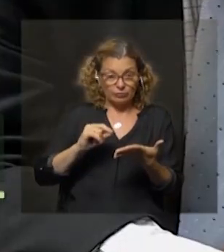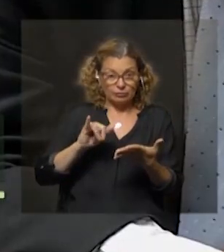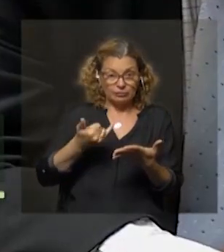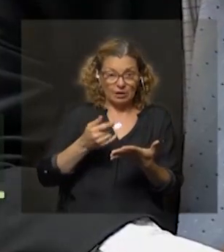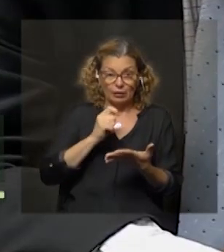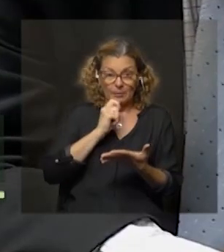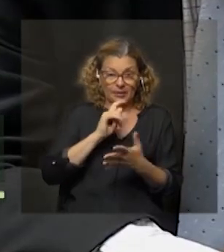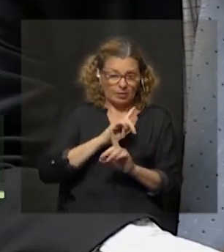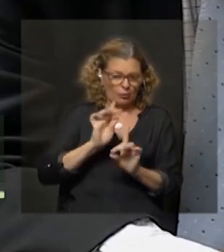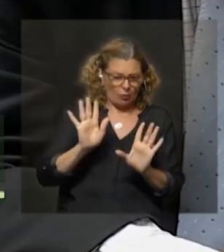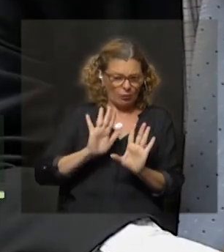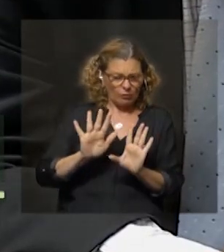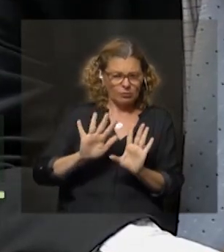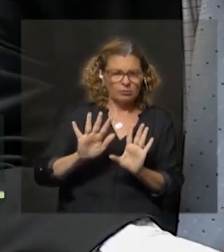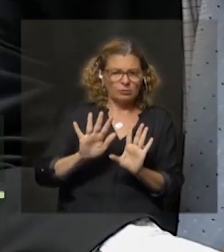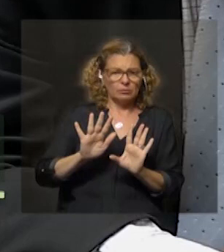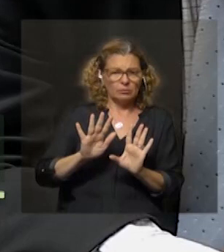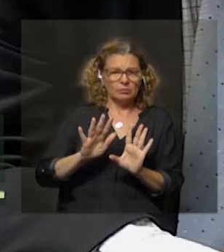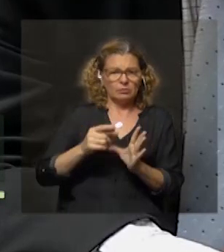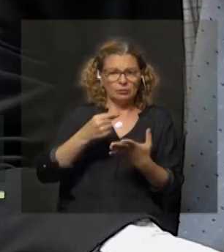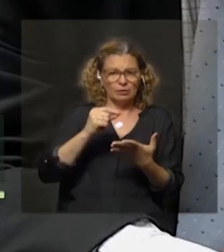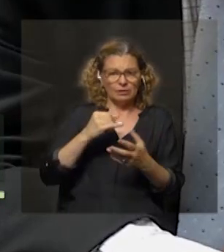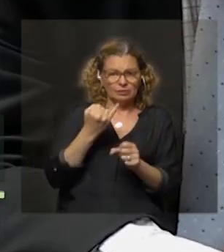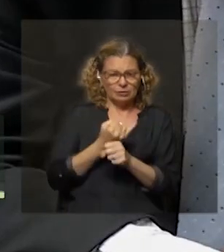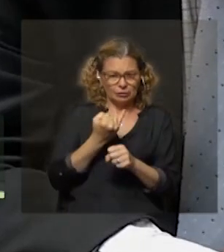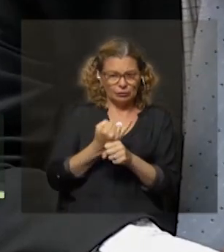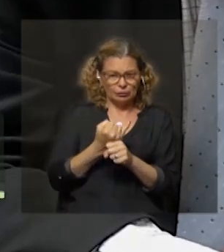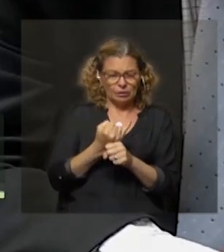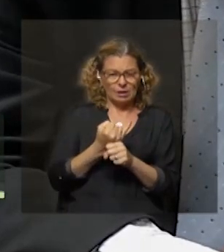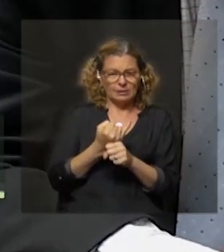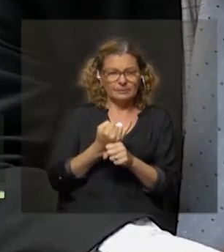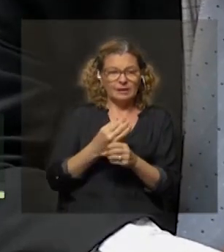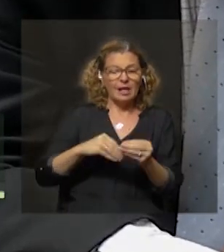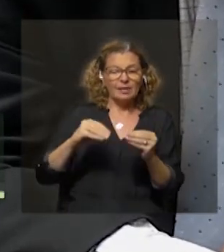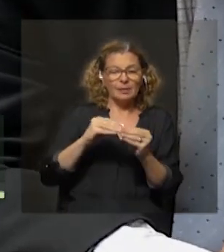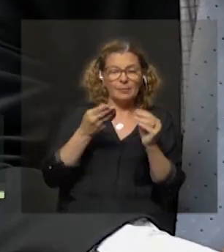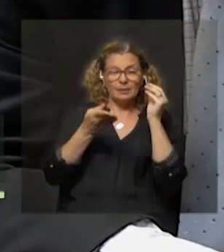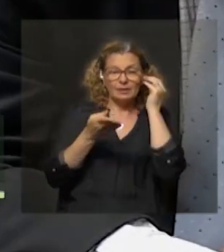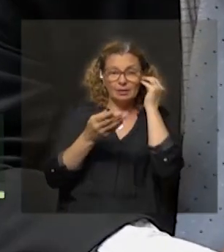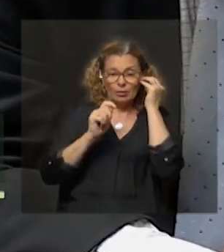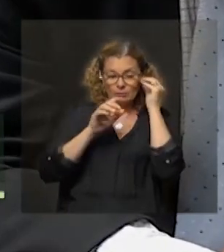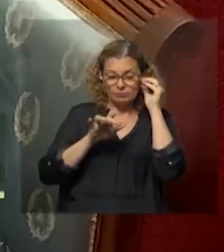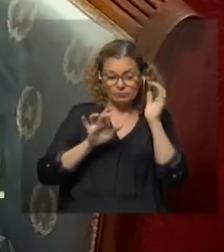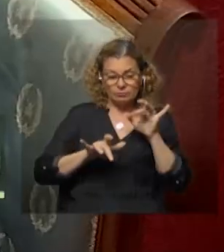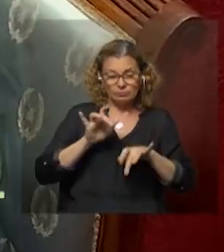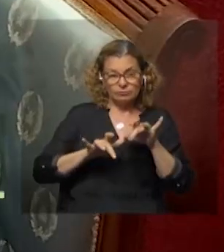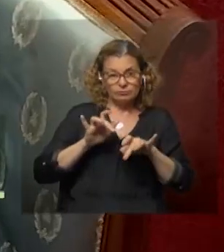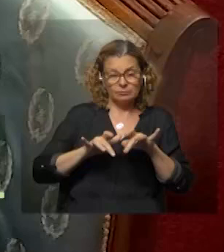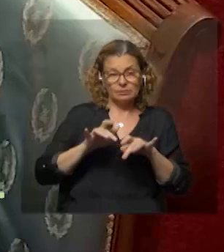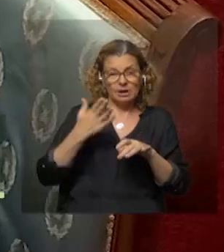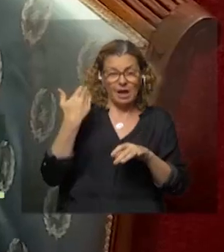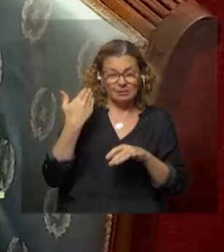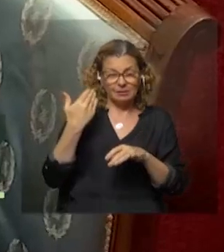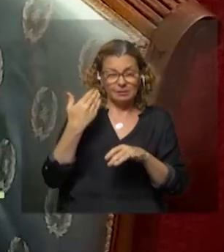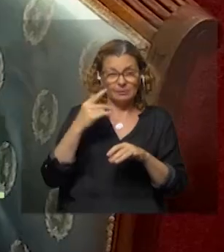lo de prensa sino más Eh institucionales y además he pedido la versión taquigráfica de aquella interpelación